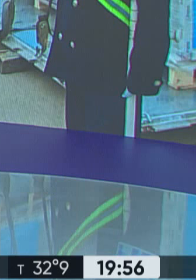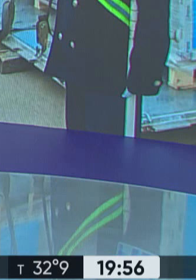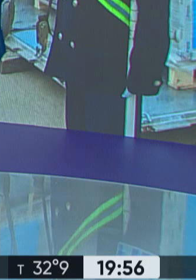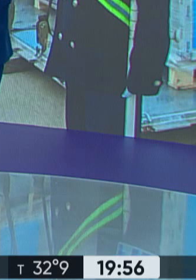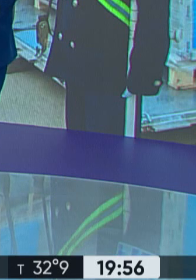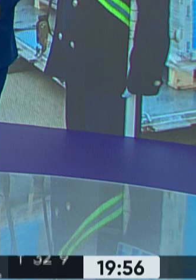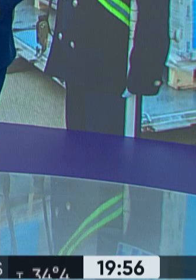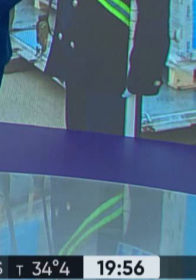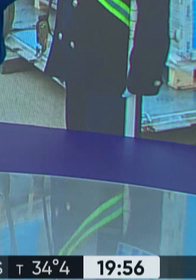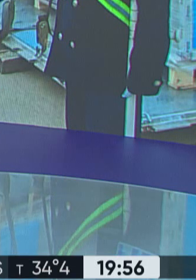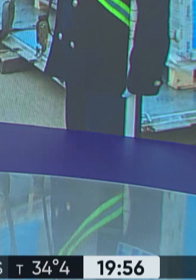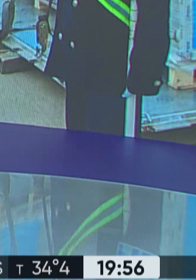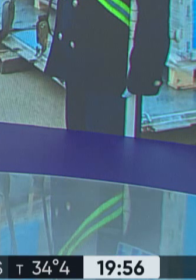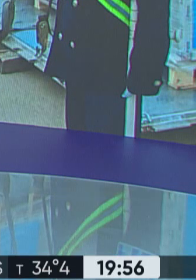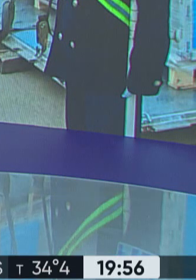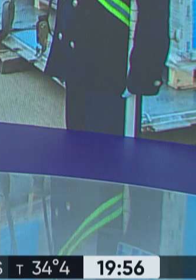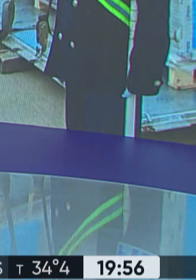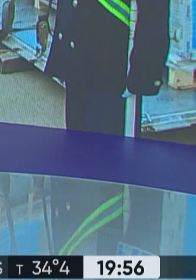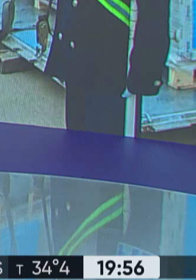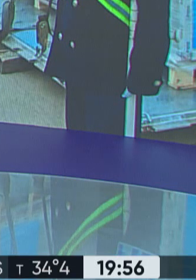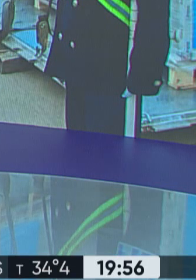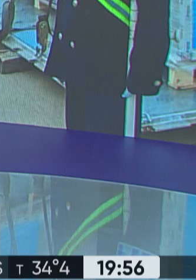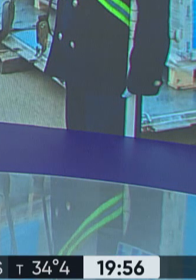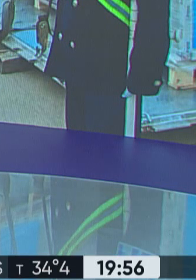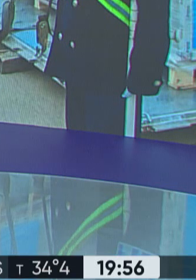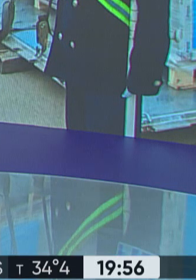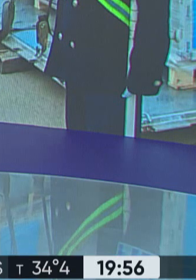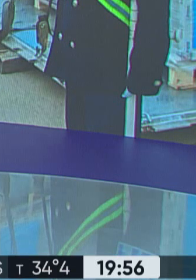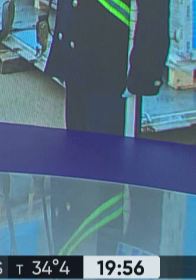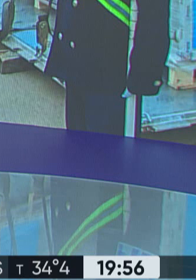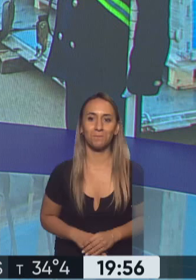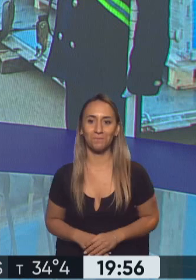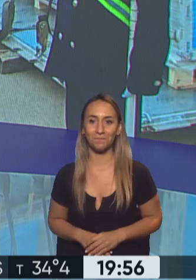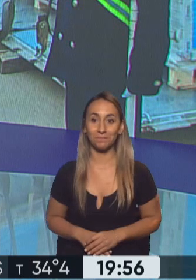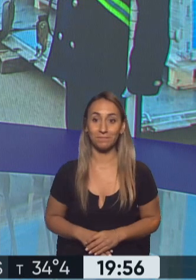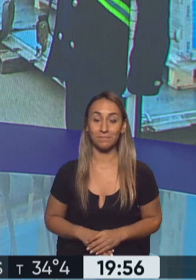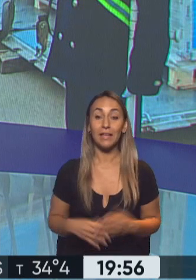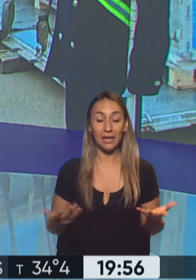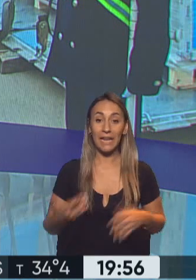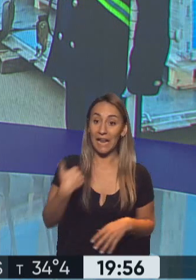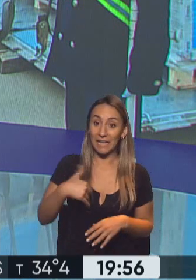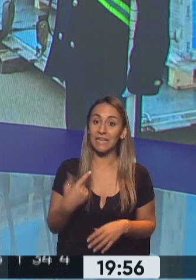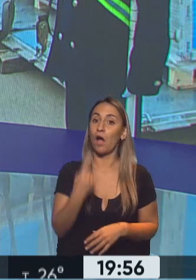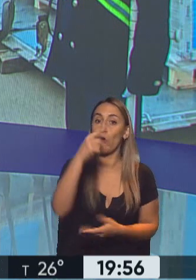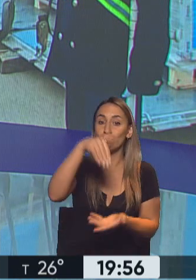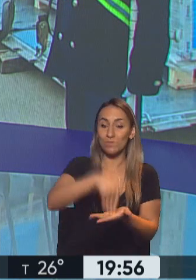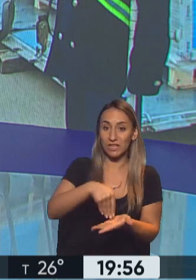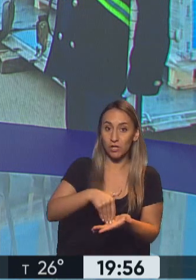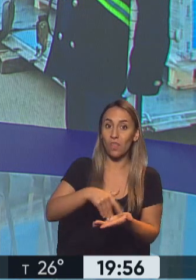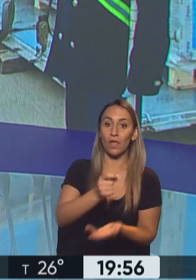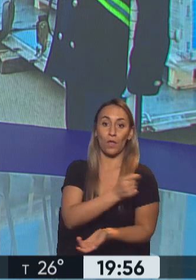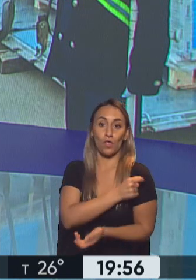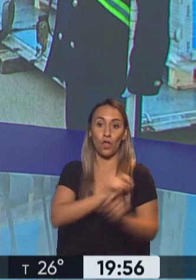Y continuamos con lo que adelantábamos ayer, la donación por parte de la Argentina de 1 millón de dosis de la vacuna